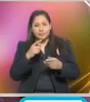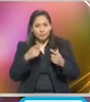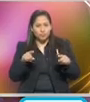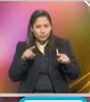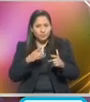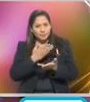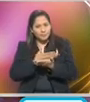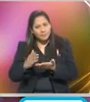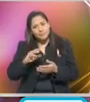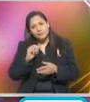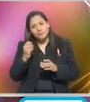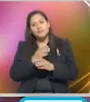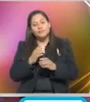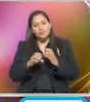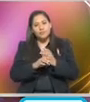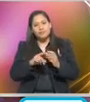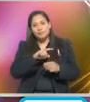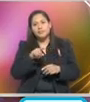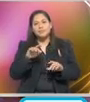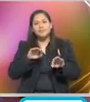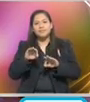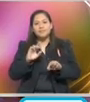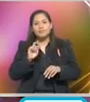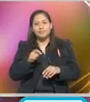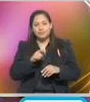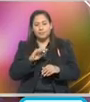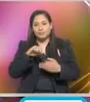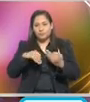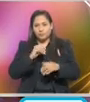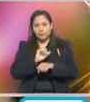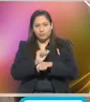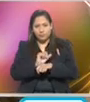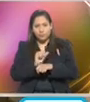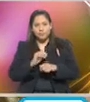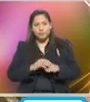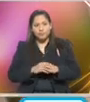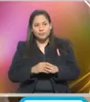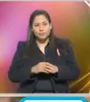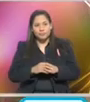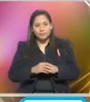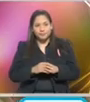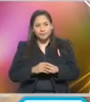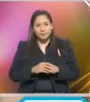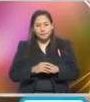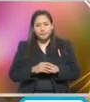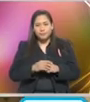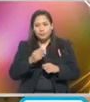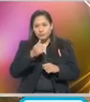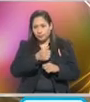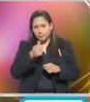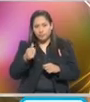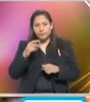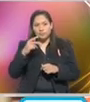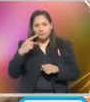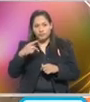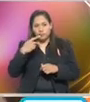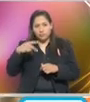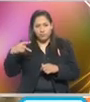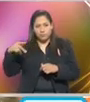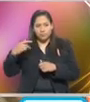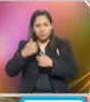música. A ver, ¿en qué andan todos? Pues todos actuamos. Muy bien. Entonces, cada quien ya tiene su carrera